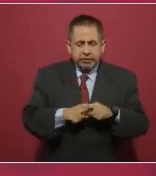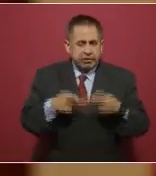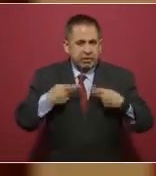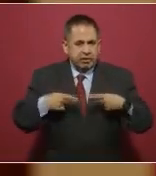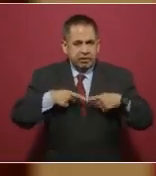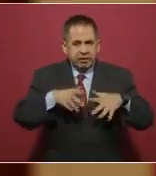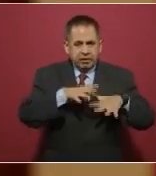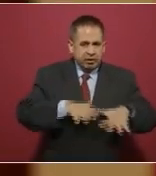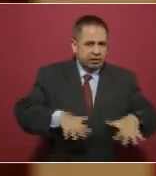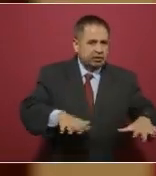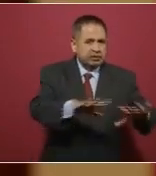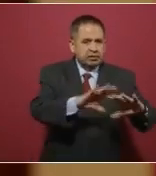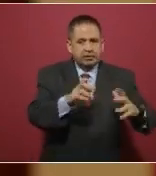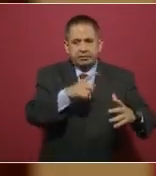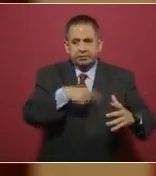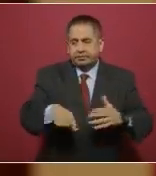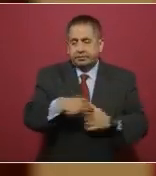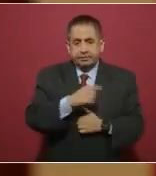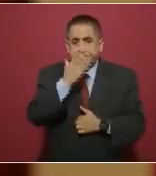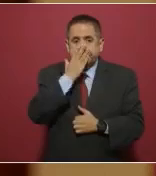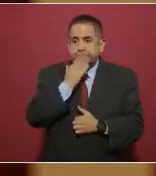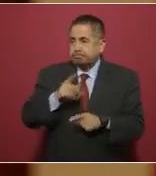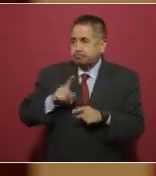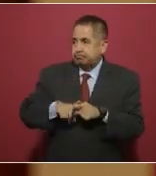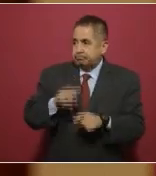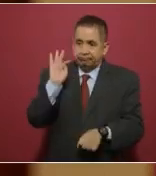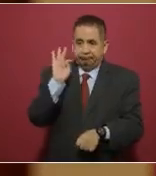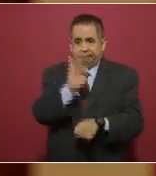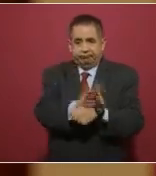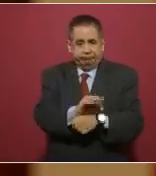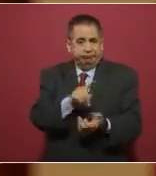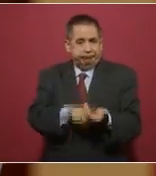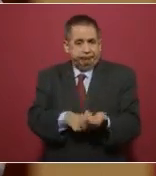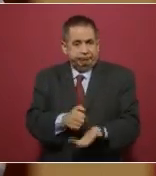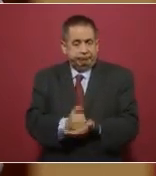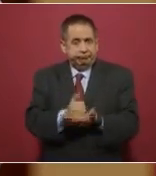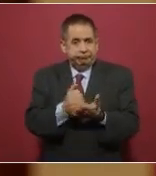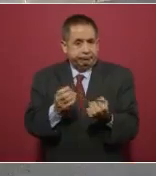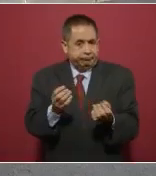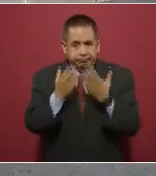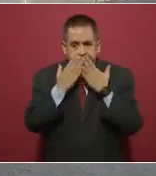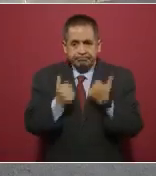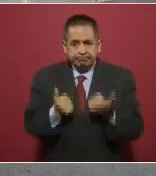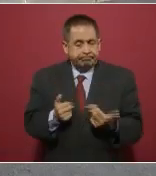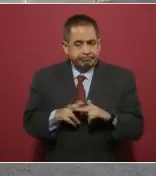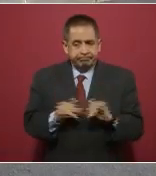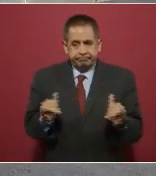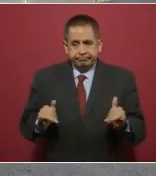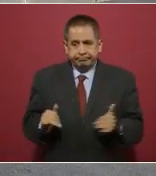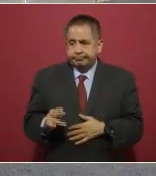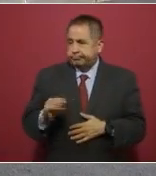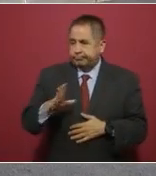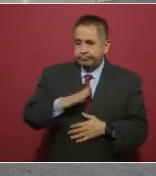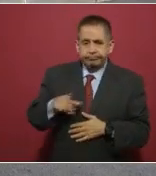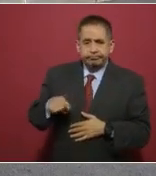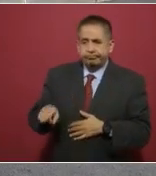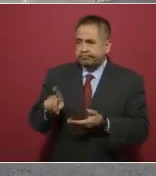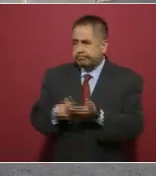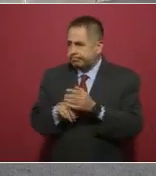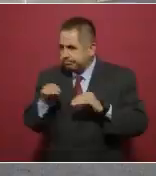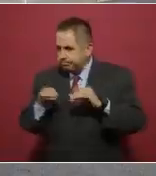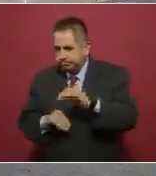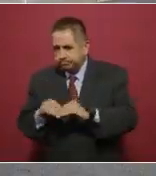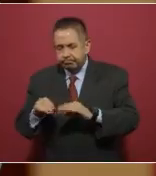población no tenía protección porque no se contaba con